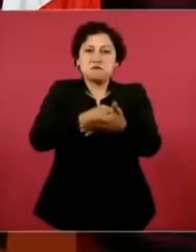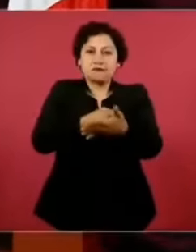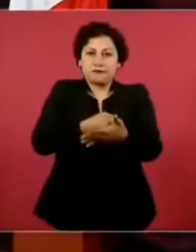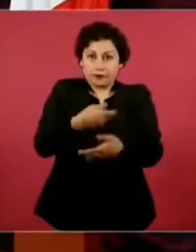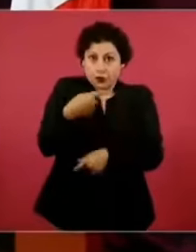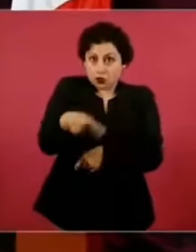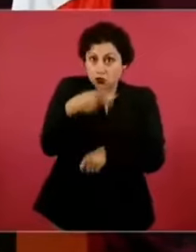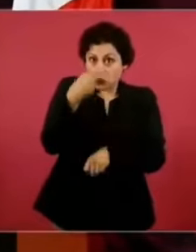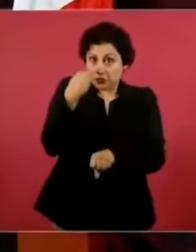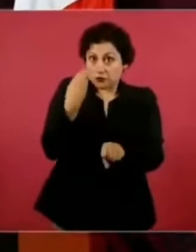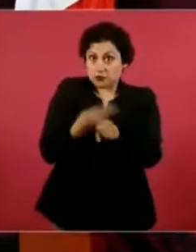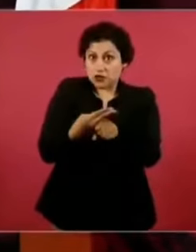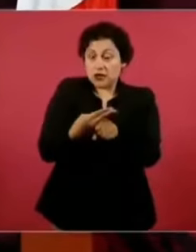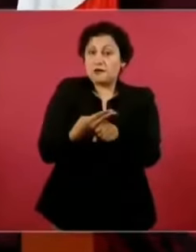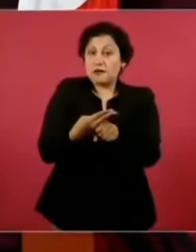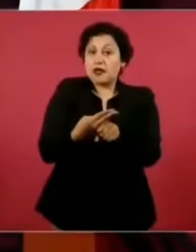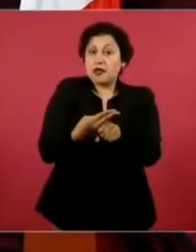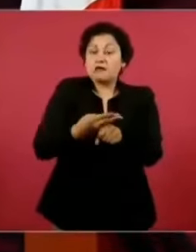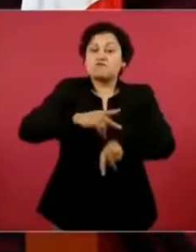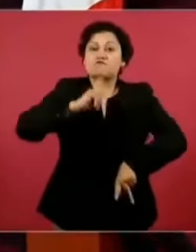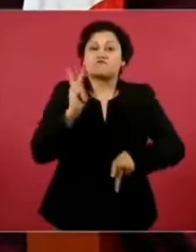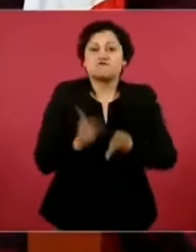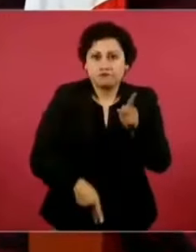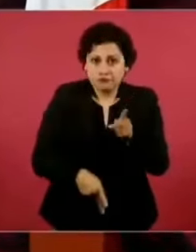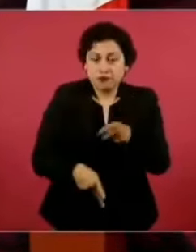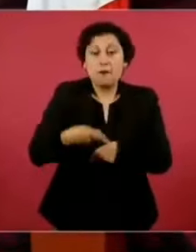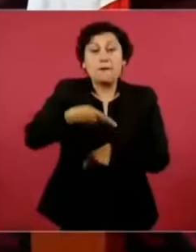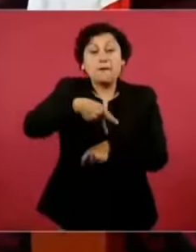es lo que cotidianamente